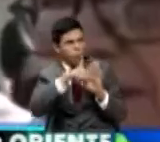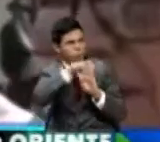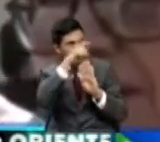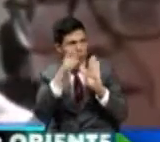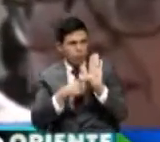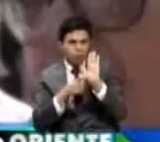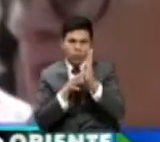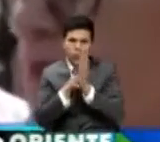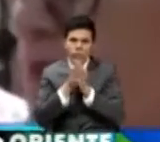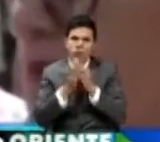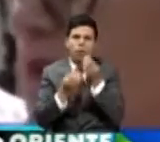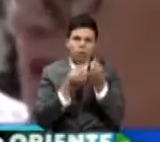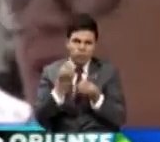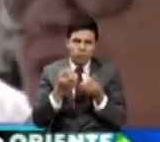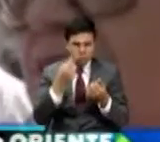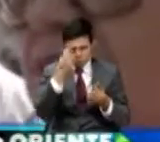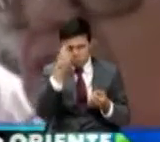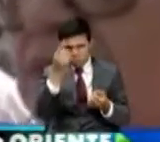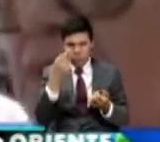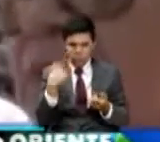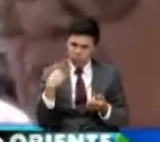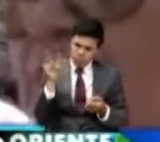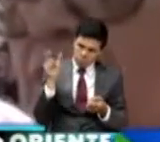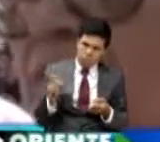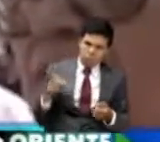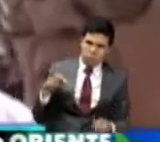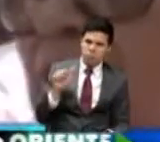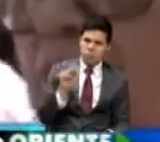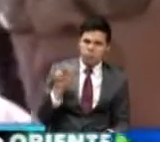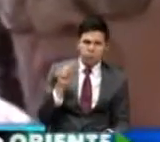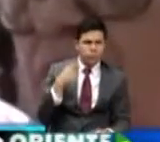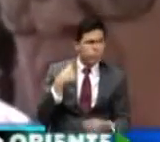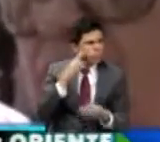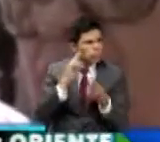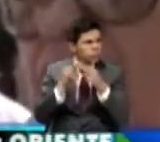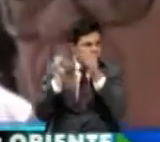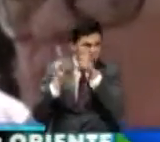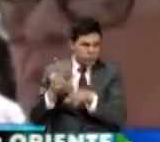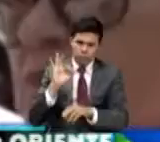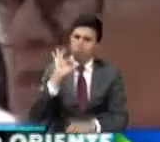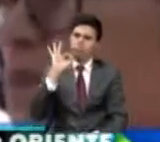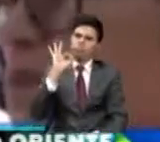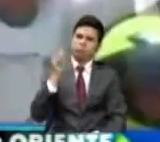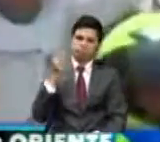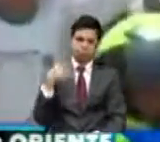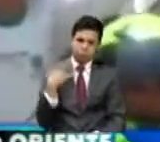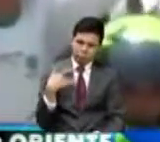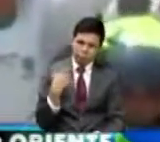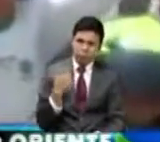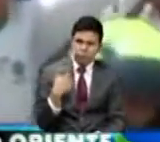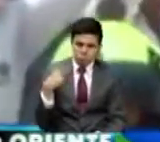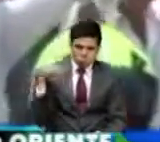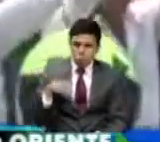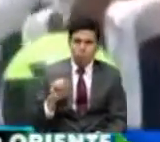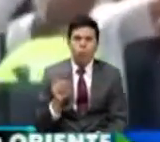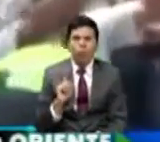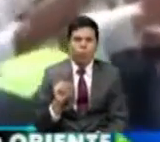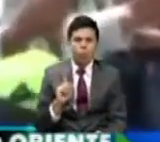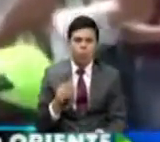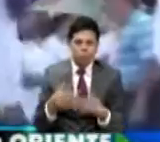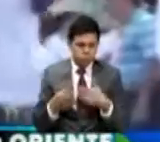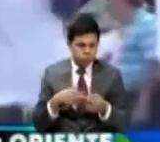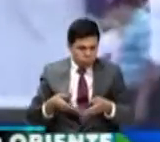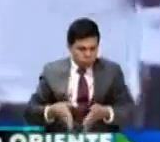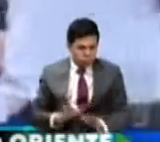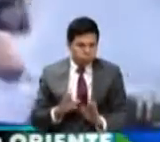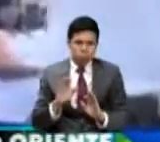tuvo, yo lo vi por el señor Henry Parra, que me parece excelente porque el socorro lo necesita. Yo no soy de acá, pero me siento más socorrano que cualquiera.